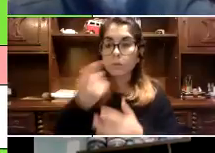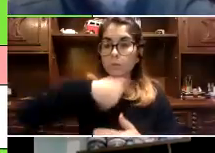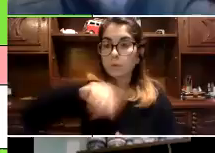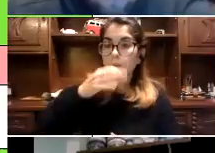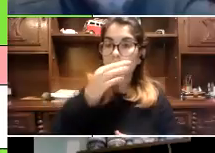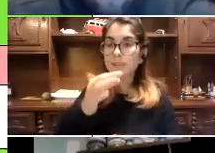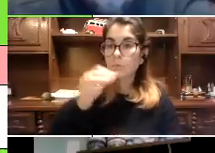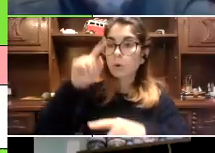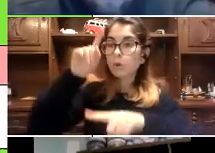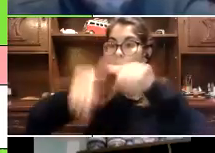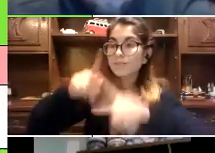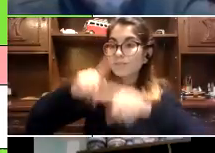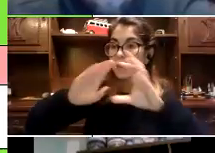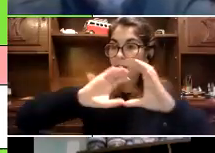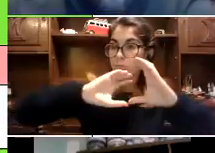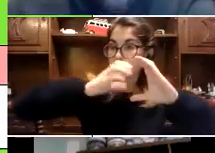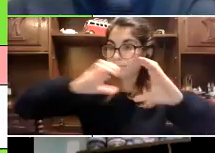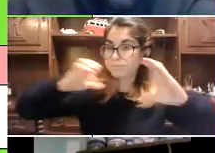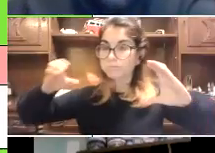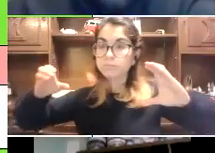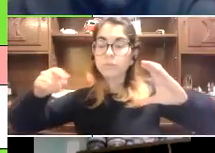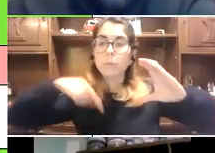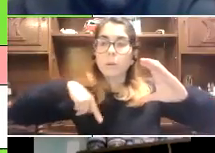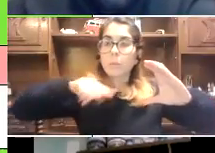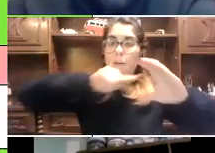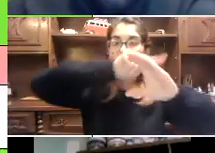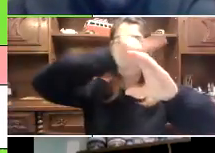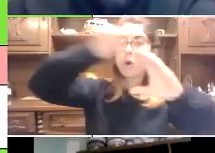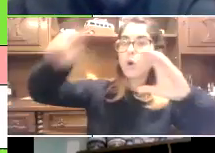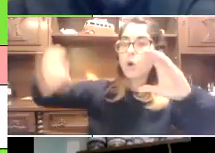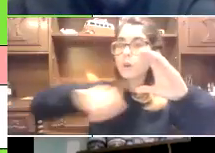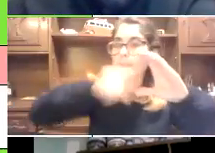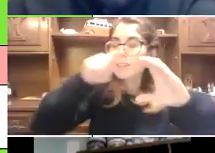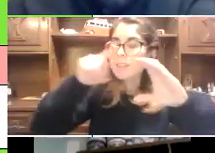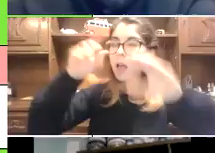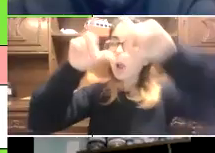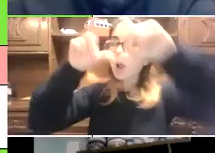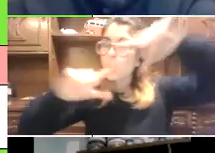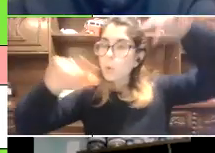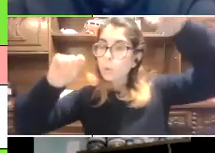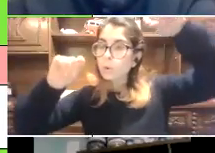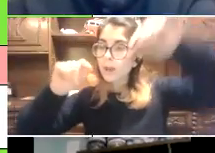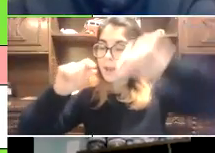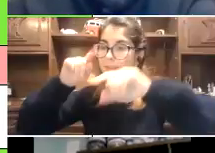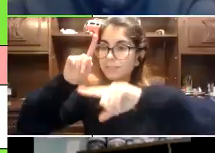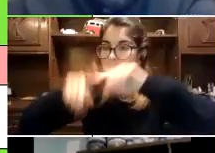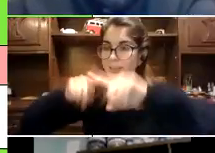espacio, por ejemplo, hablamos de la órbita de la Luna alrededor de la Tierra, o hablamos de la Tierra que orbita al Sol,